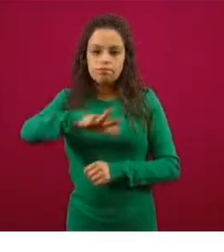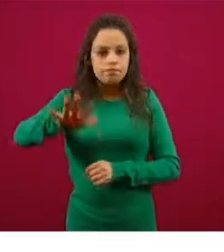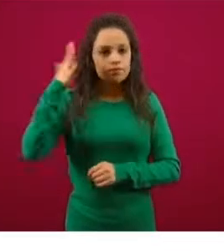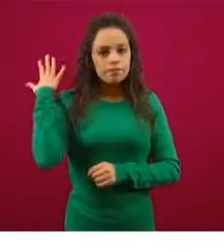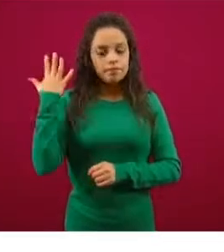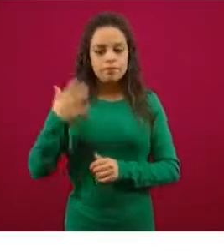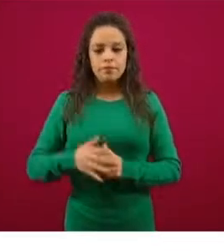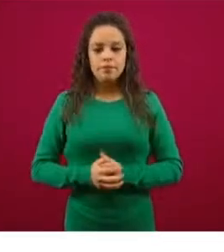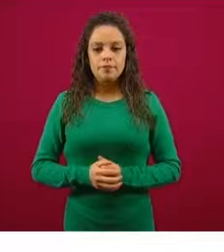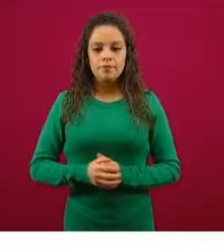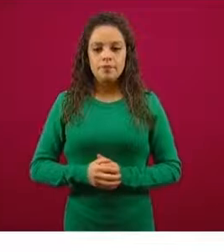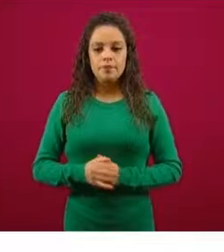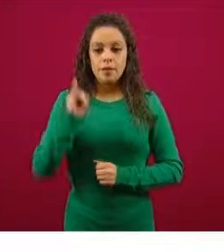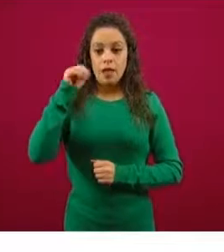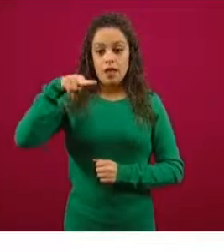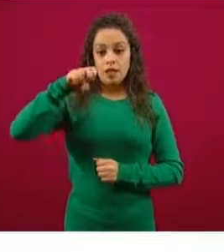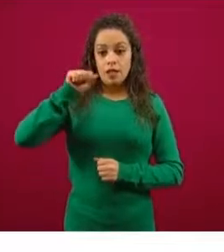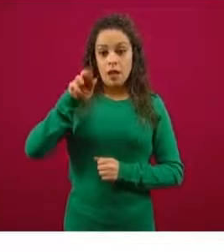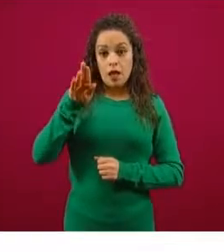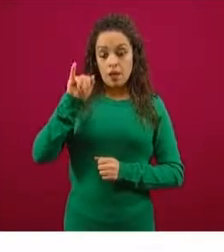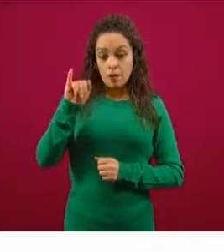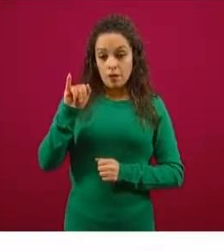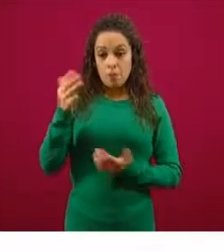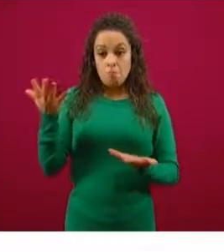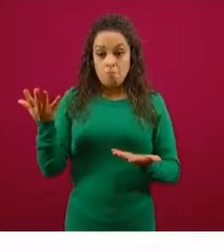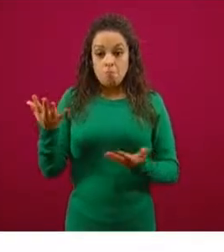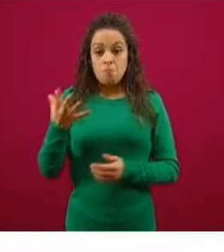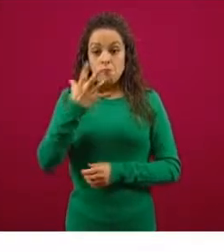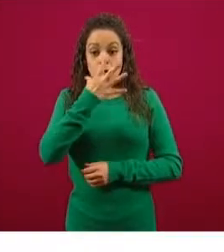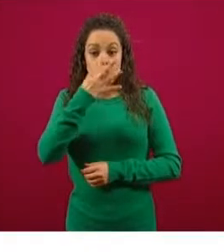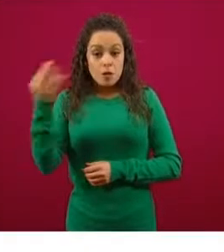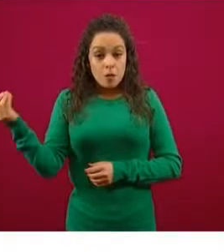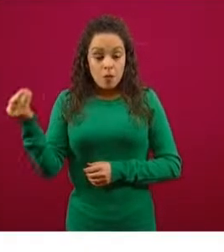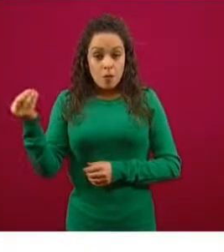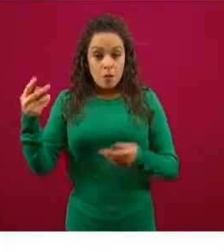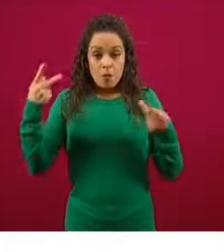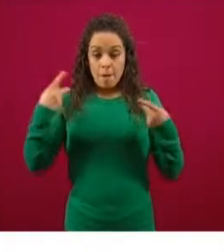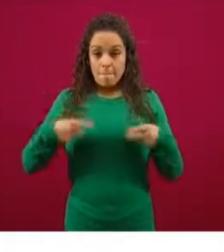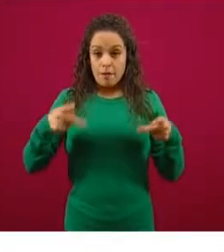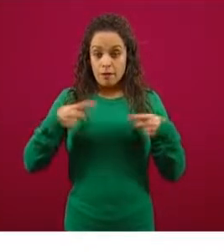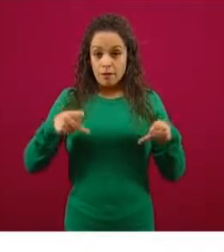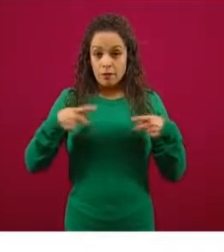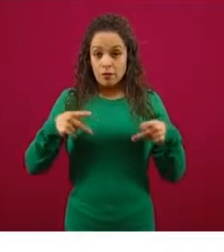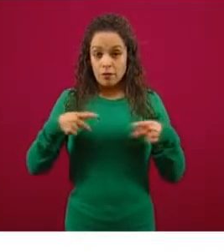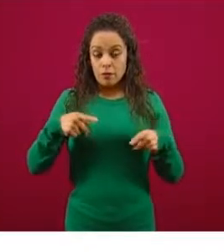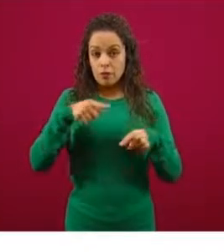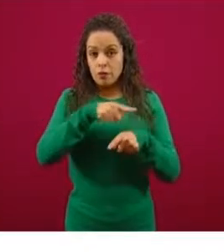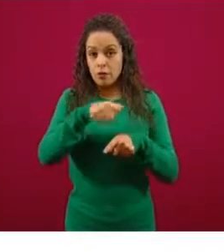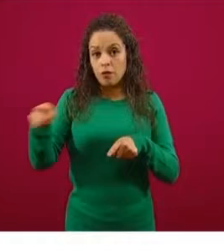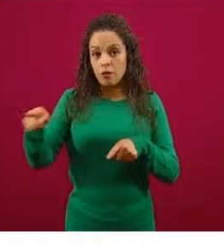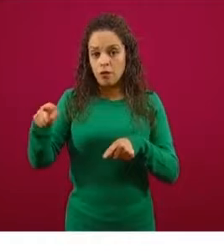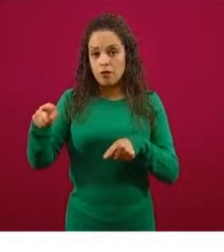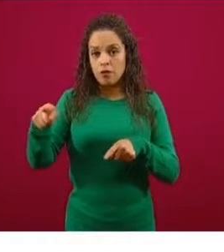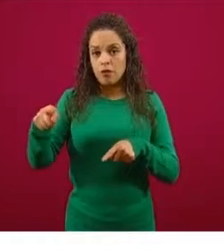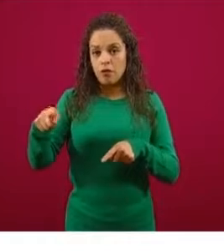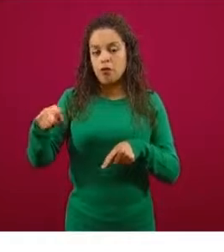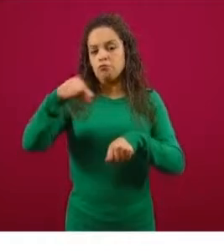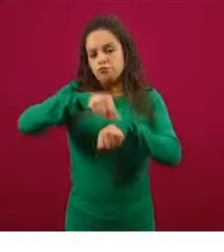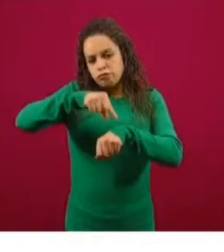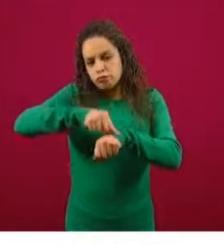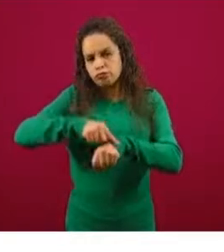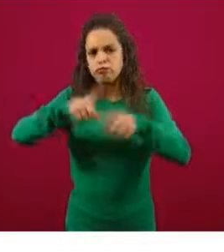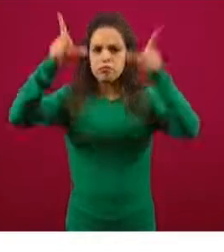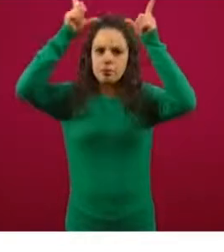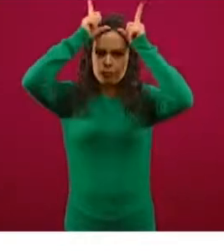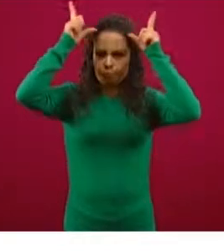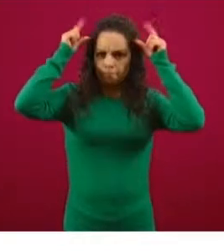Bienestar envió casi 500 recursos humanos, personal del equipo médico, médicos y enfermeras,